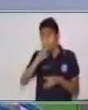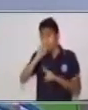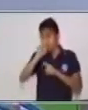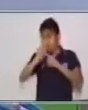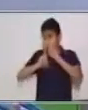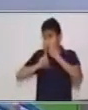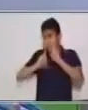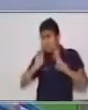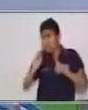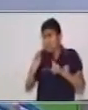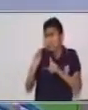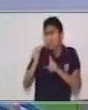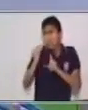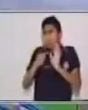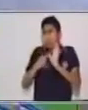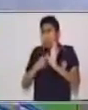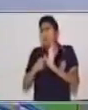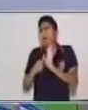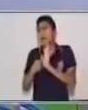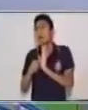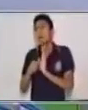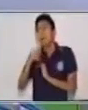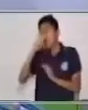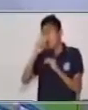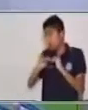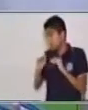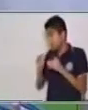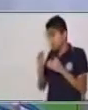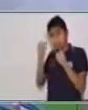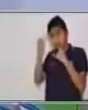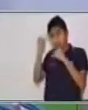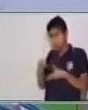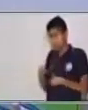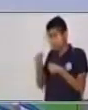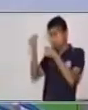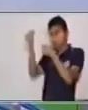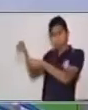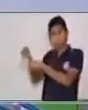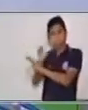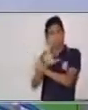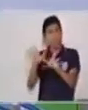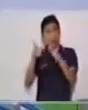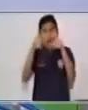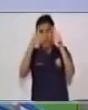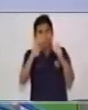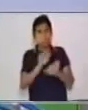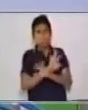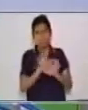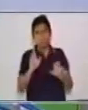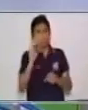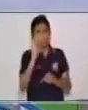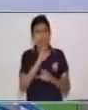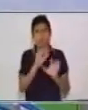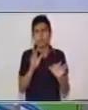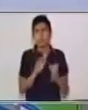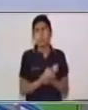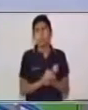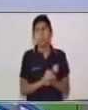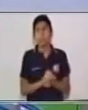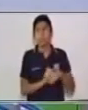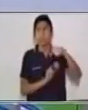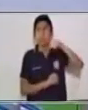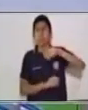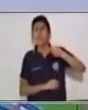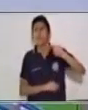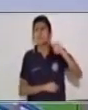que va a ser un objeto directo. Y ya realizamos el análisis de la macroestructura de la primera proposición. Ahora nos toca la